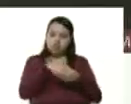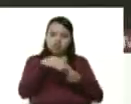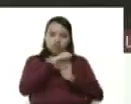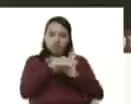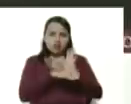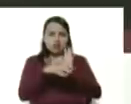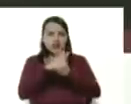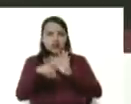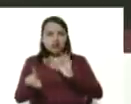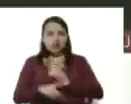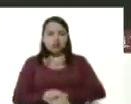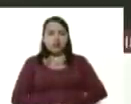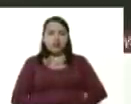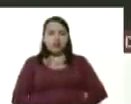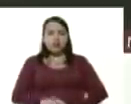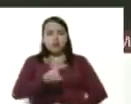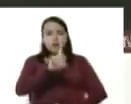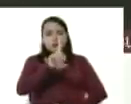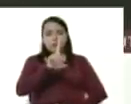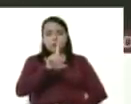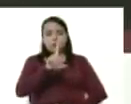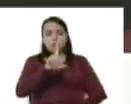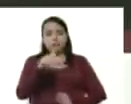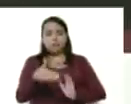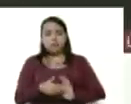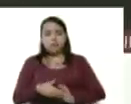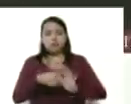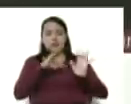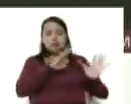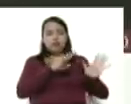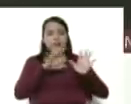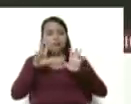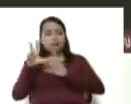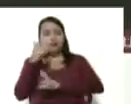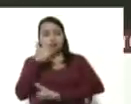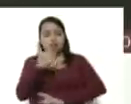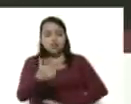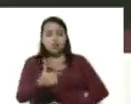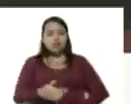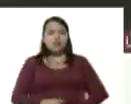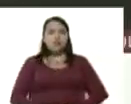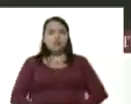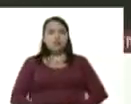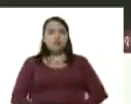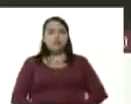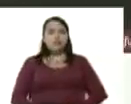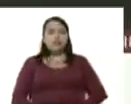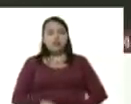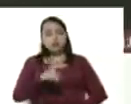el 328 constitucional, dice allí claramente que